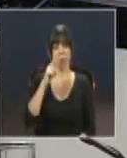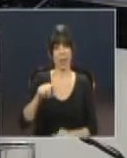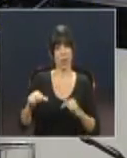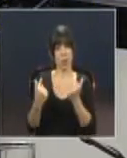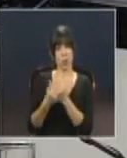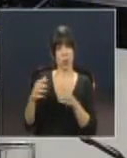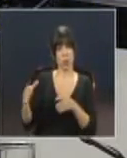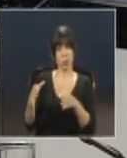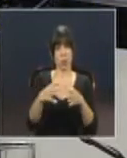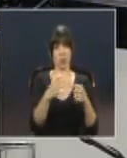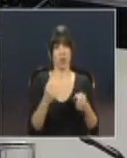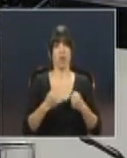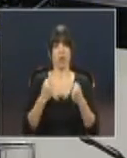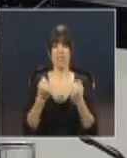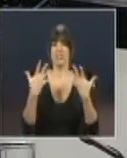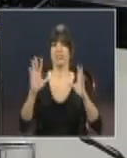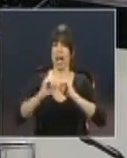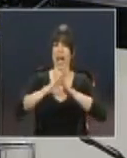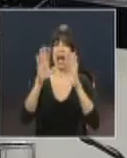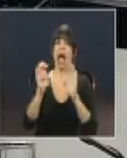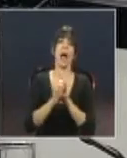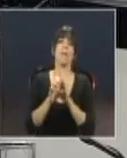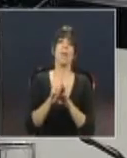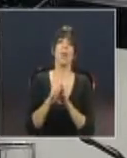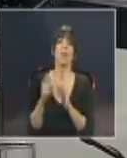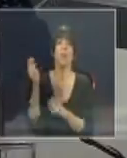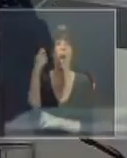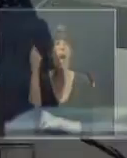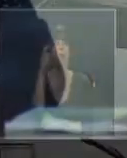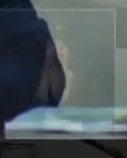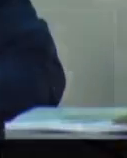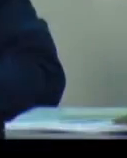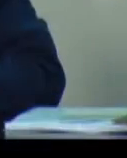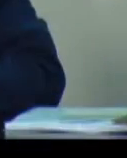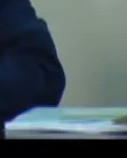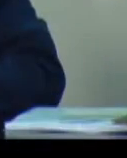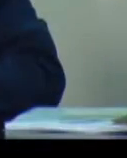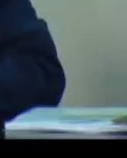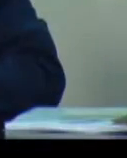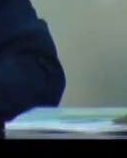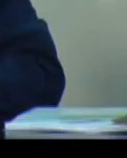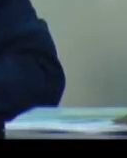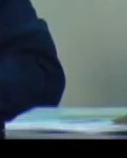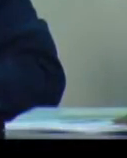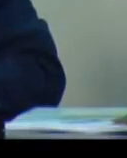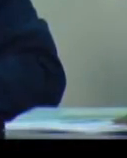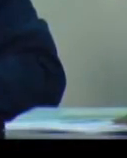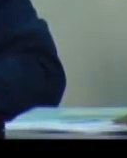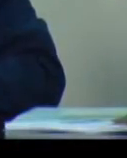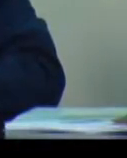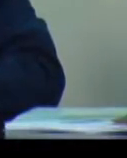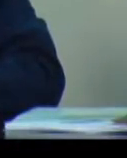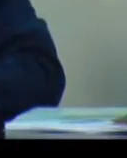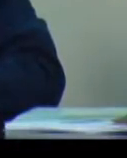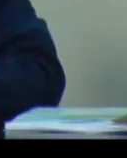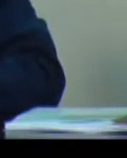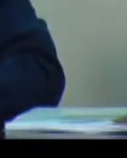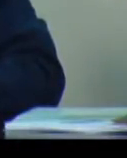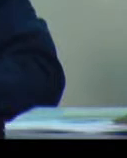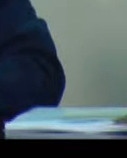publicación el ministro de la presidencia acercó al faro indicó creemos y seguimos creyendo que la administración